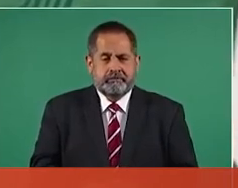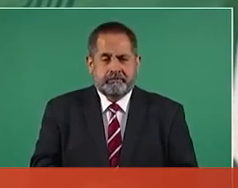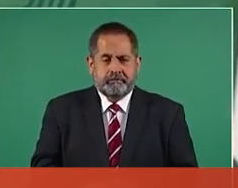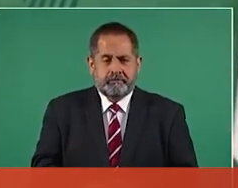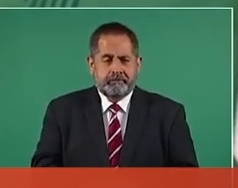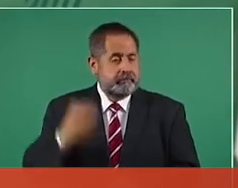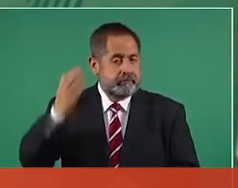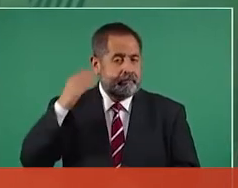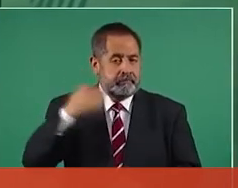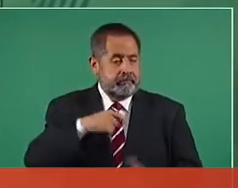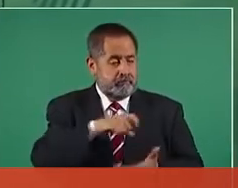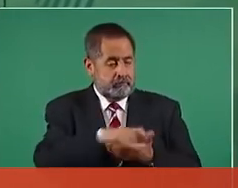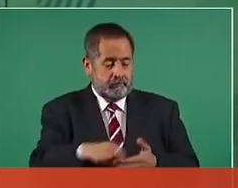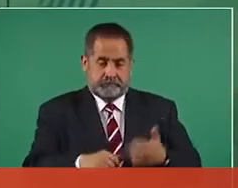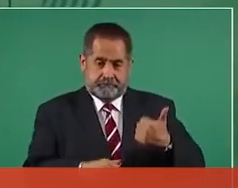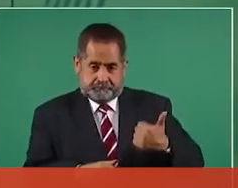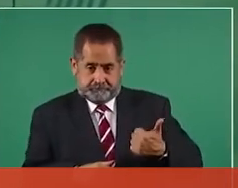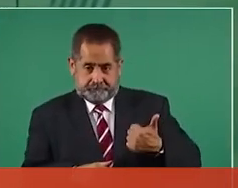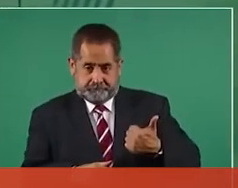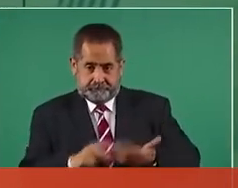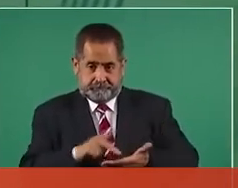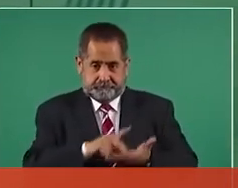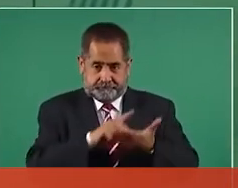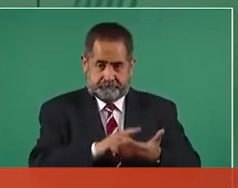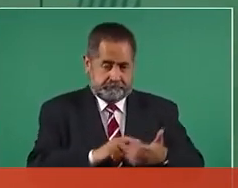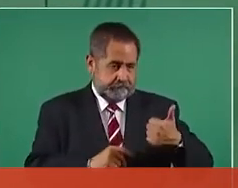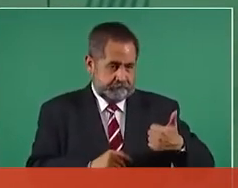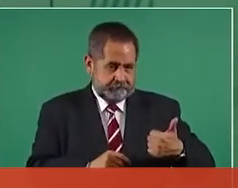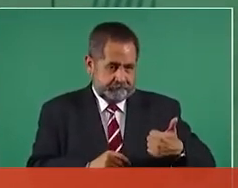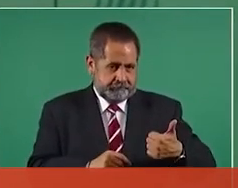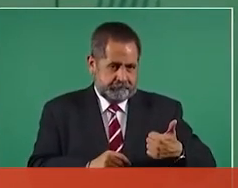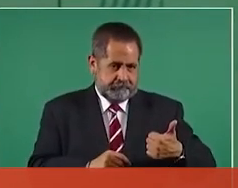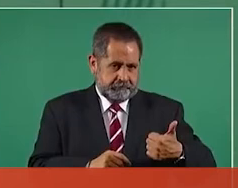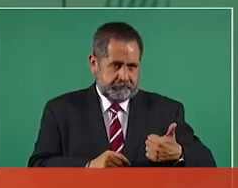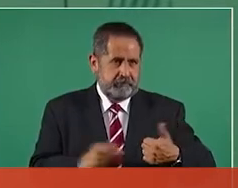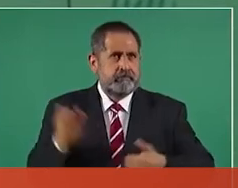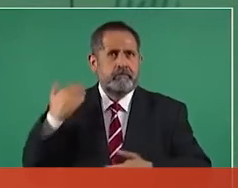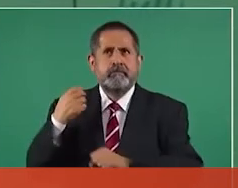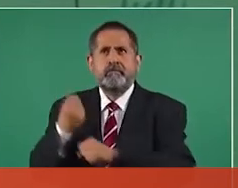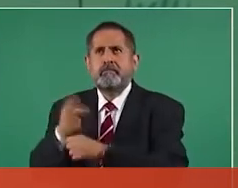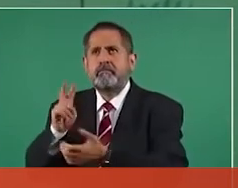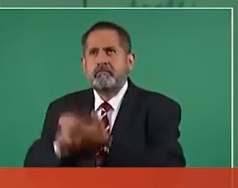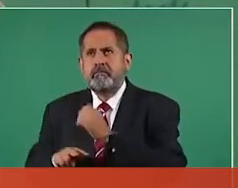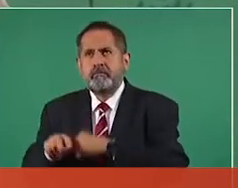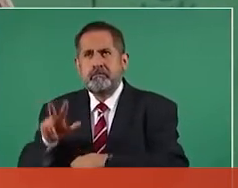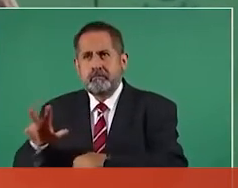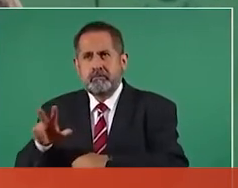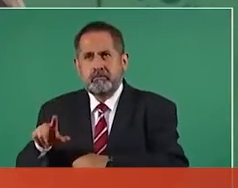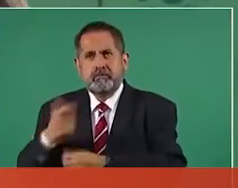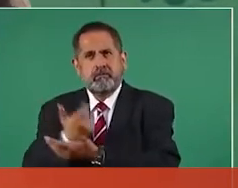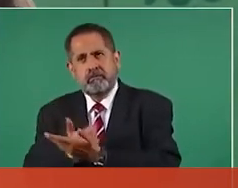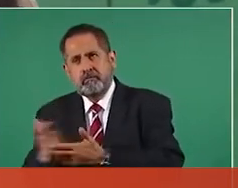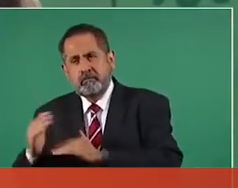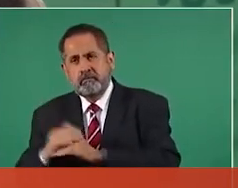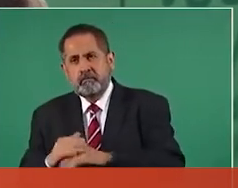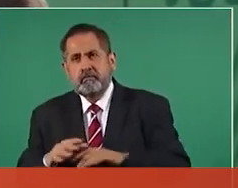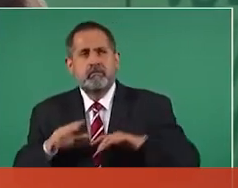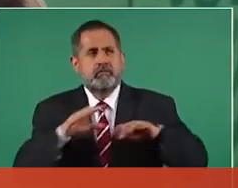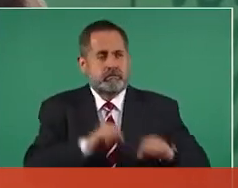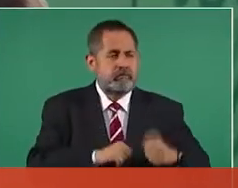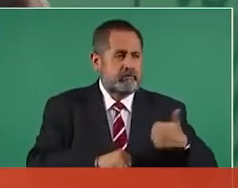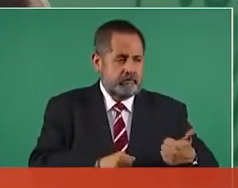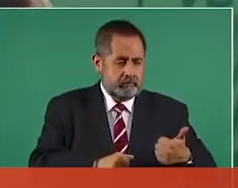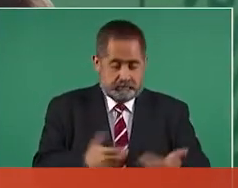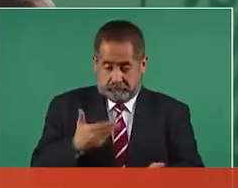De 6 kilos de tortilla, de un salario mínimo, en el 18, a 8 kilos de